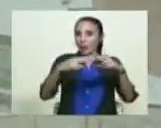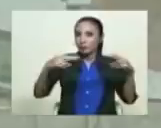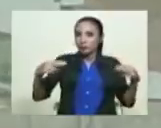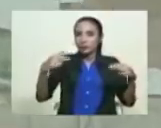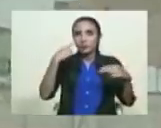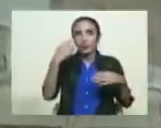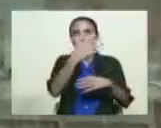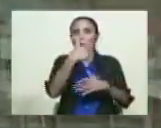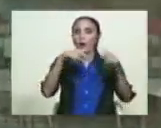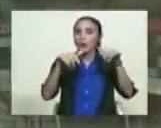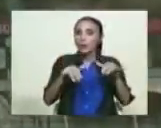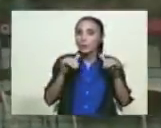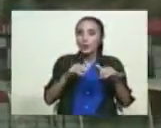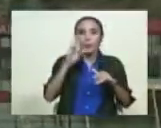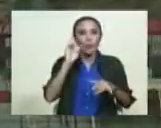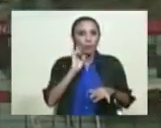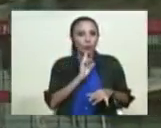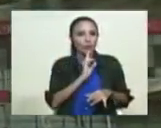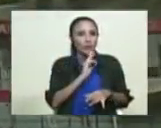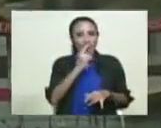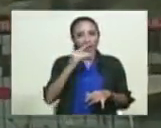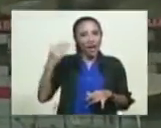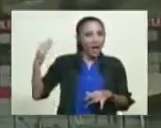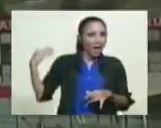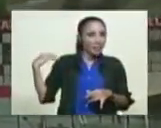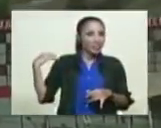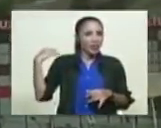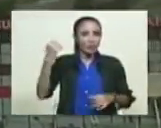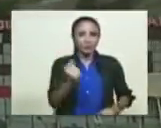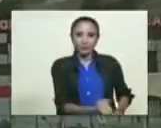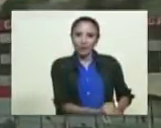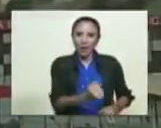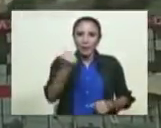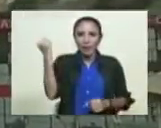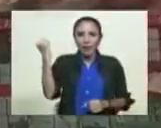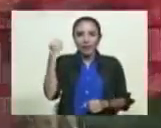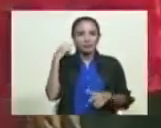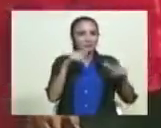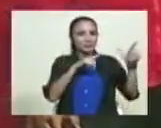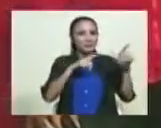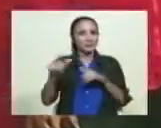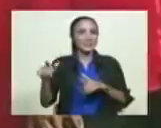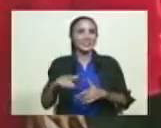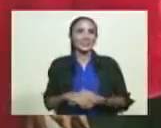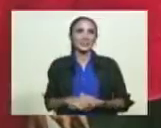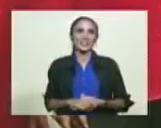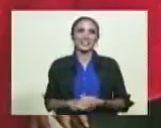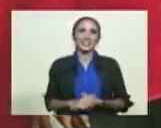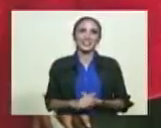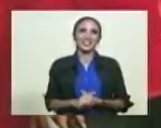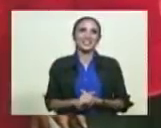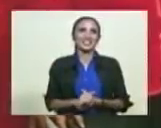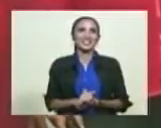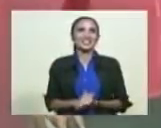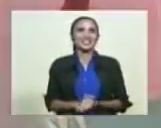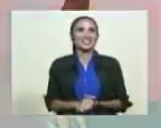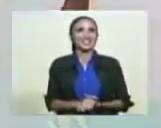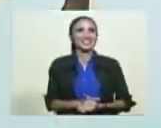Aquí Bolívar y su espada desenvainada lista para las nuevas